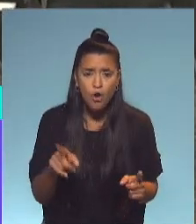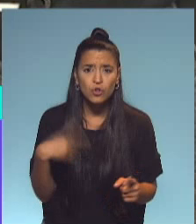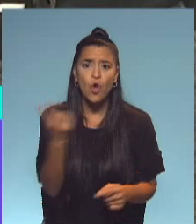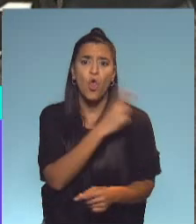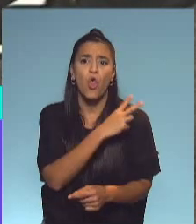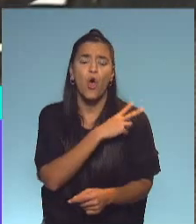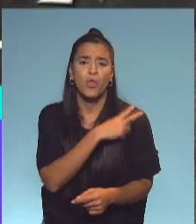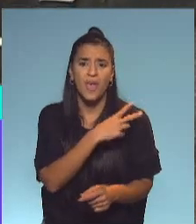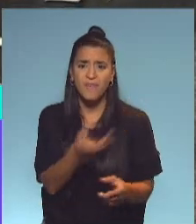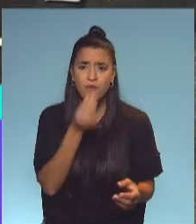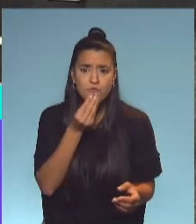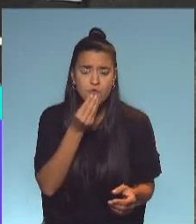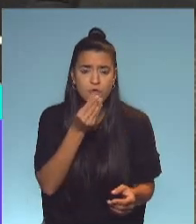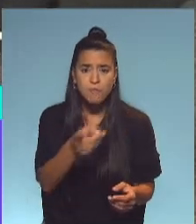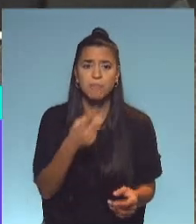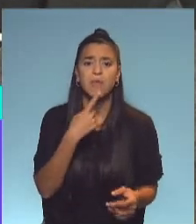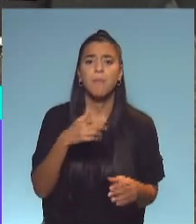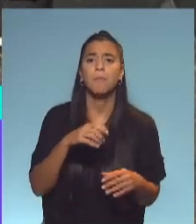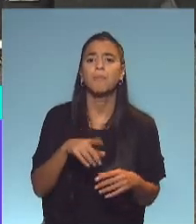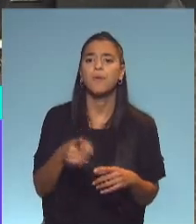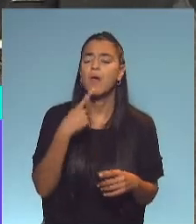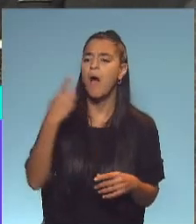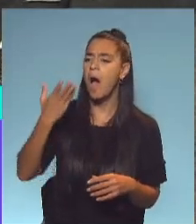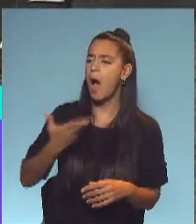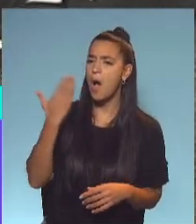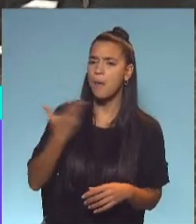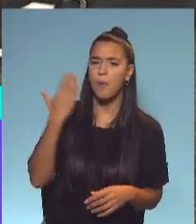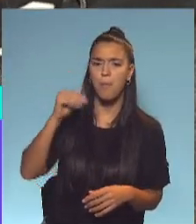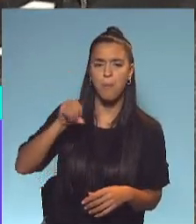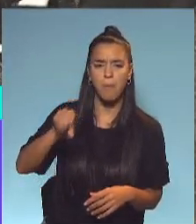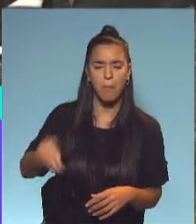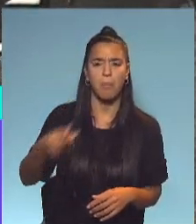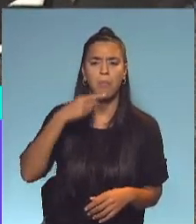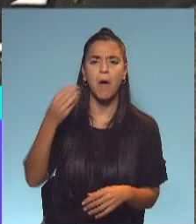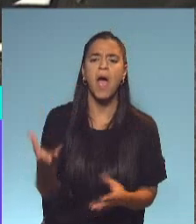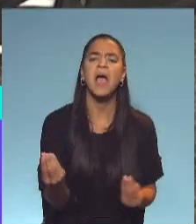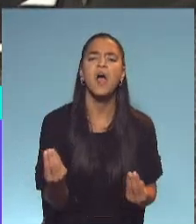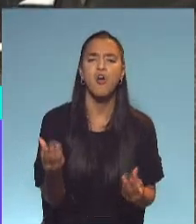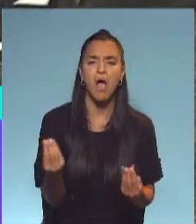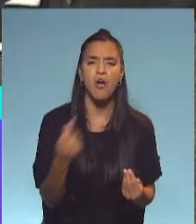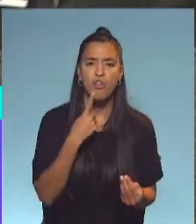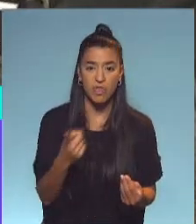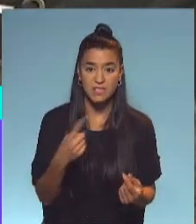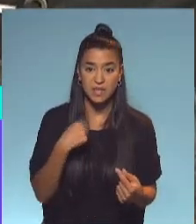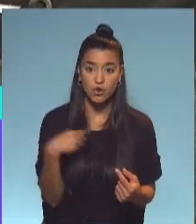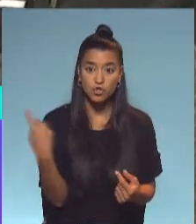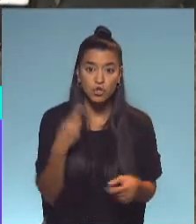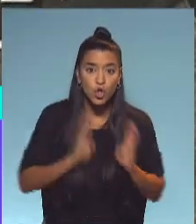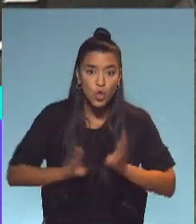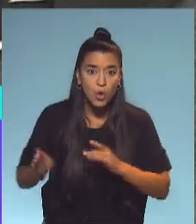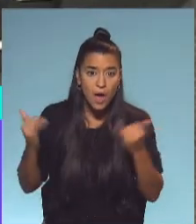León, al borde de una piedra, hablándonos y criticándonos y tratándonos de cagones a nosotros los que estábamos siendo